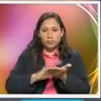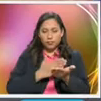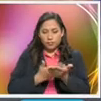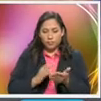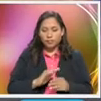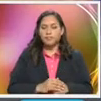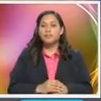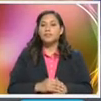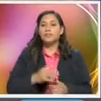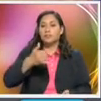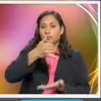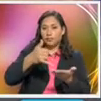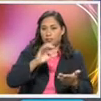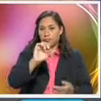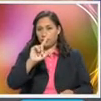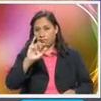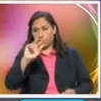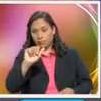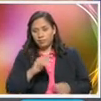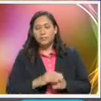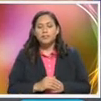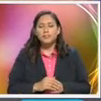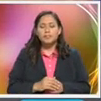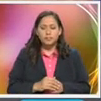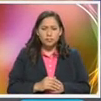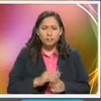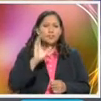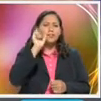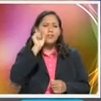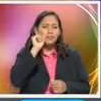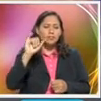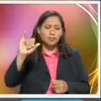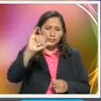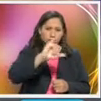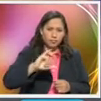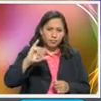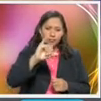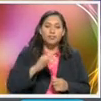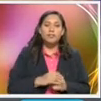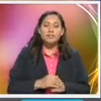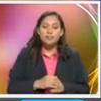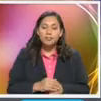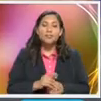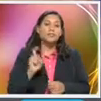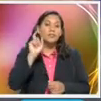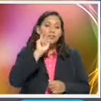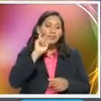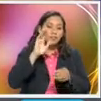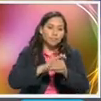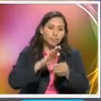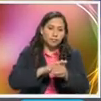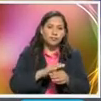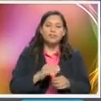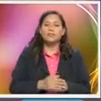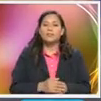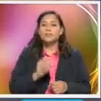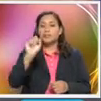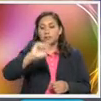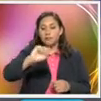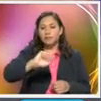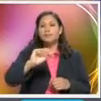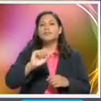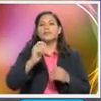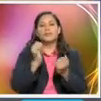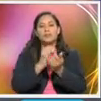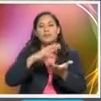2 cucharadas de aceite de oliva, 2 cucharadas de jugo de naranja, 2 cucharadas de salsa de tomate y también sal y